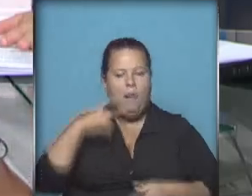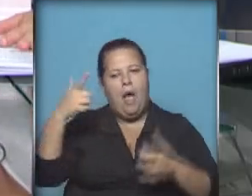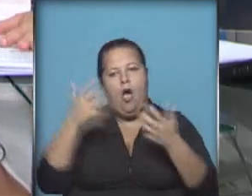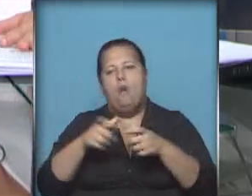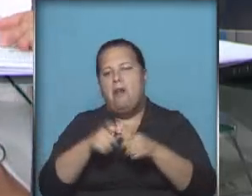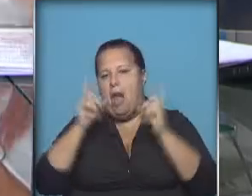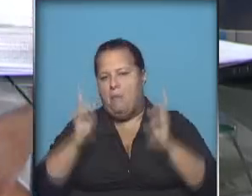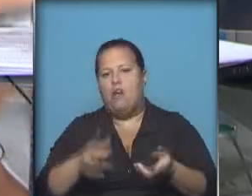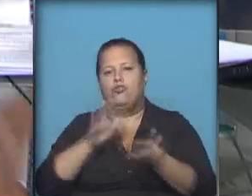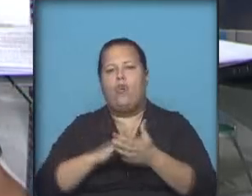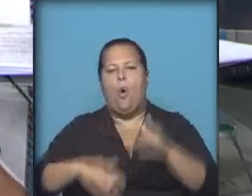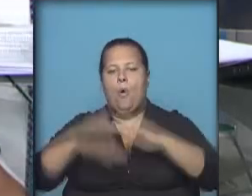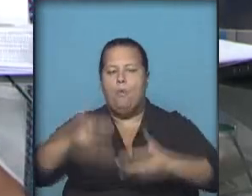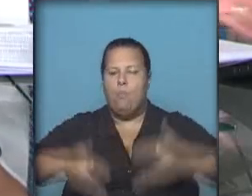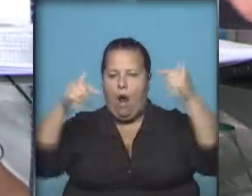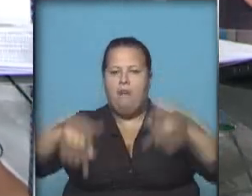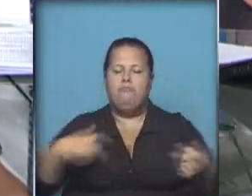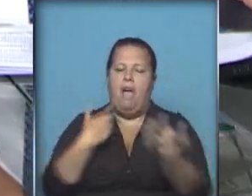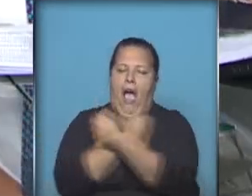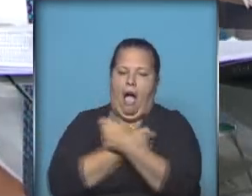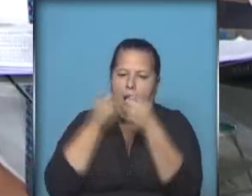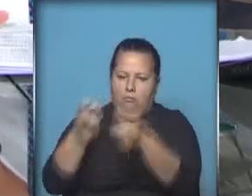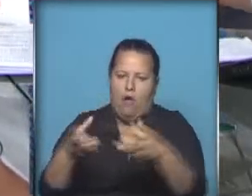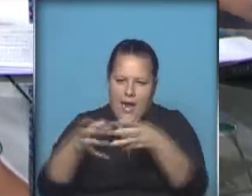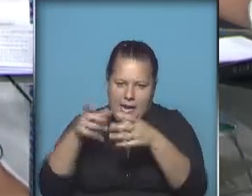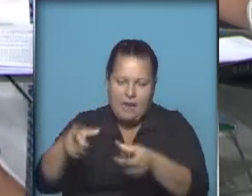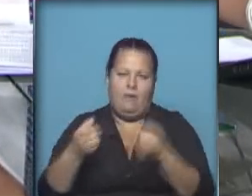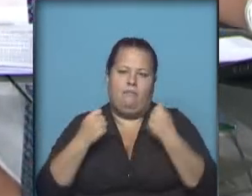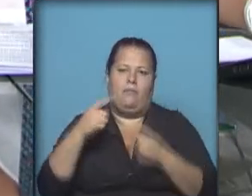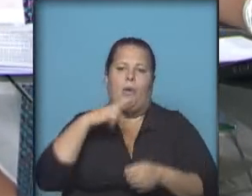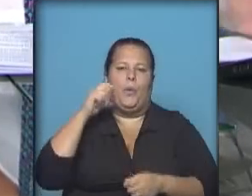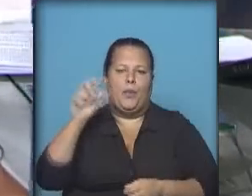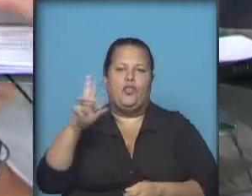programa sobre muros desde aquí nuestro abrazo a todo el equipo y al Gran Víctor Hugo Morales